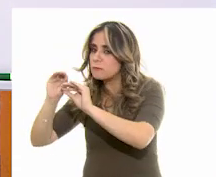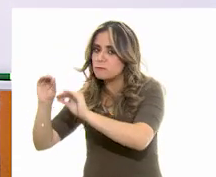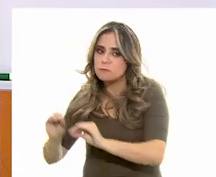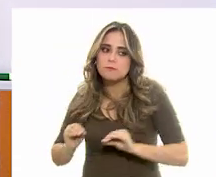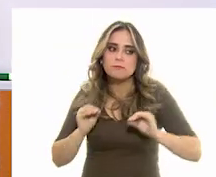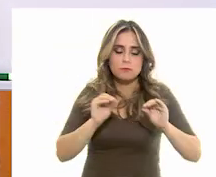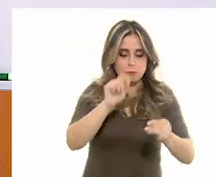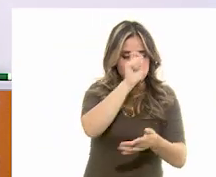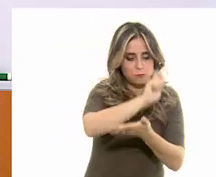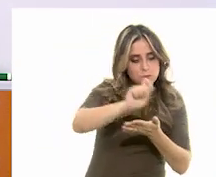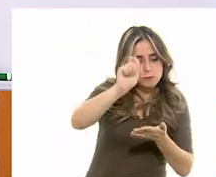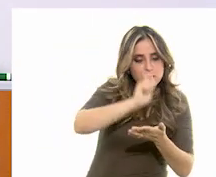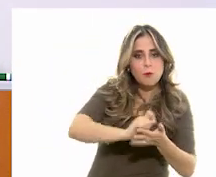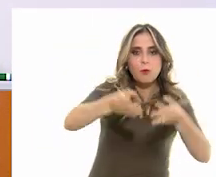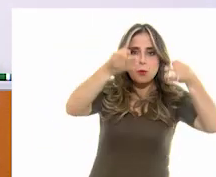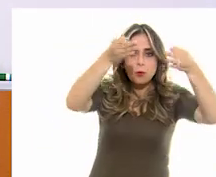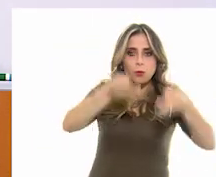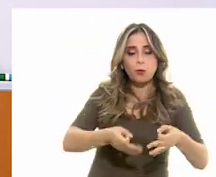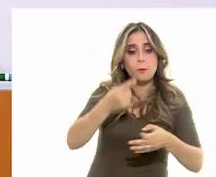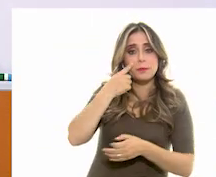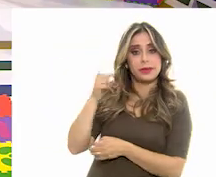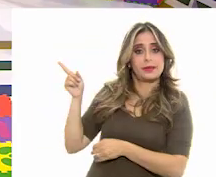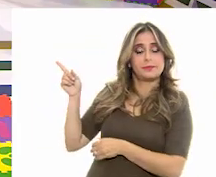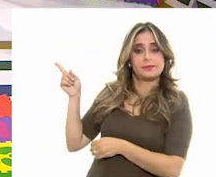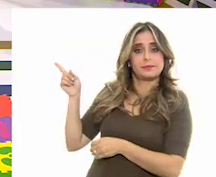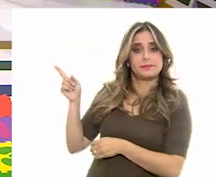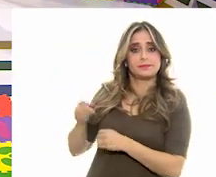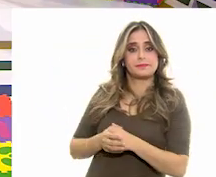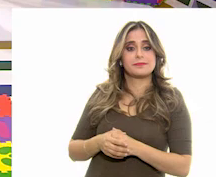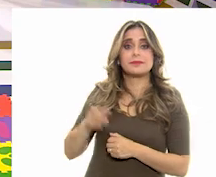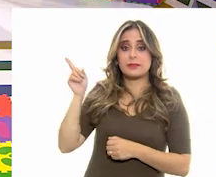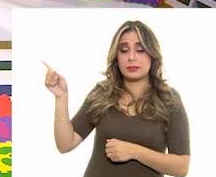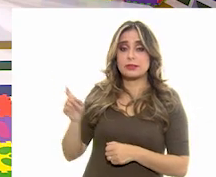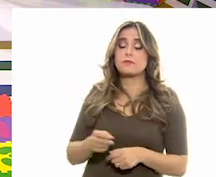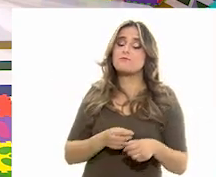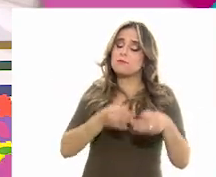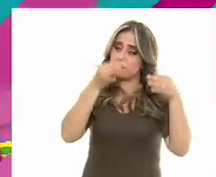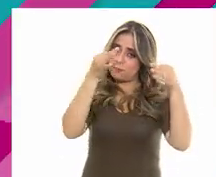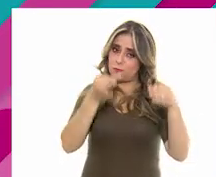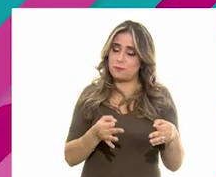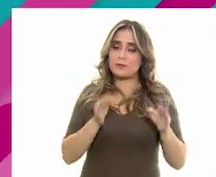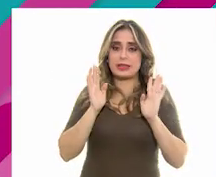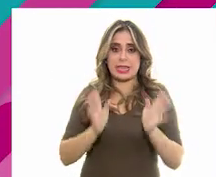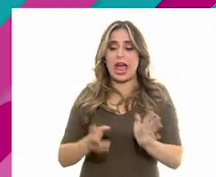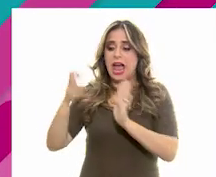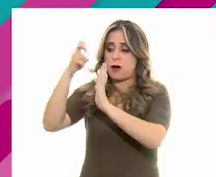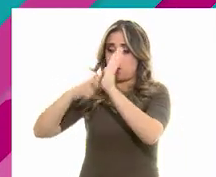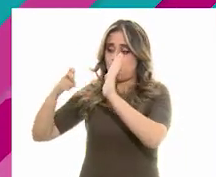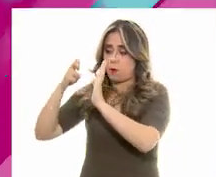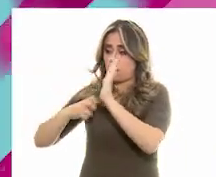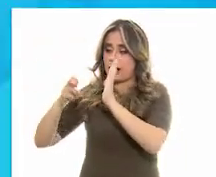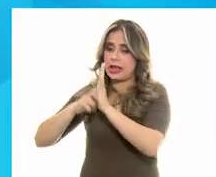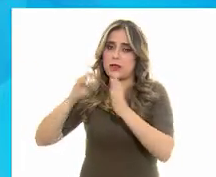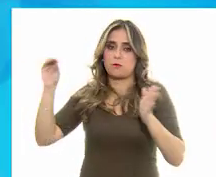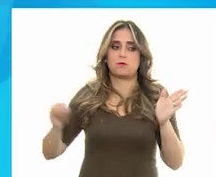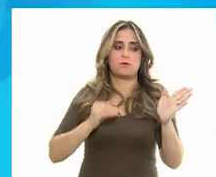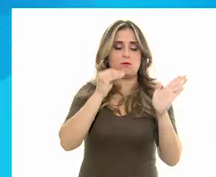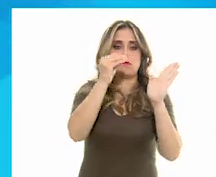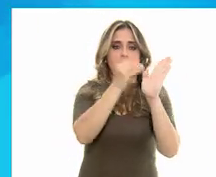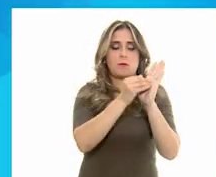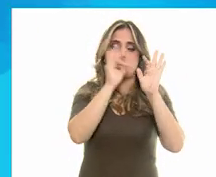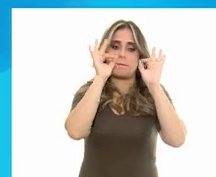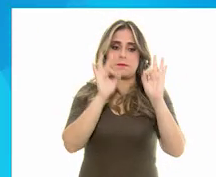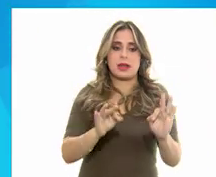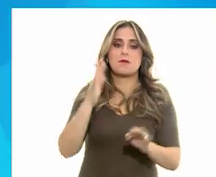trabajo quedó así. A ver, vamos a ver su trabajo. Esta es la corrección de Alan. ¡Guau! Wow. Está